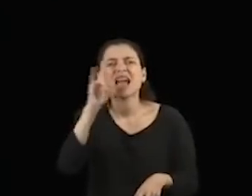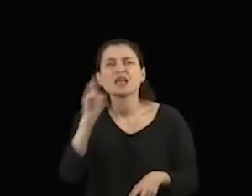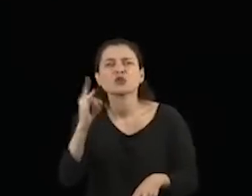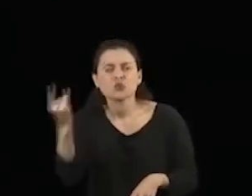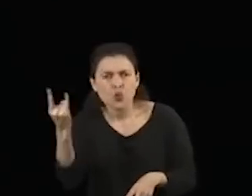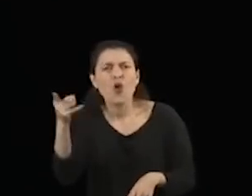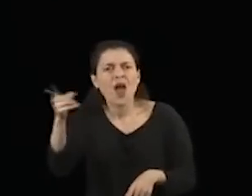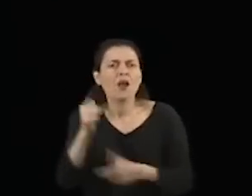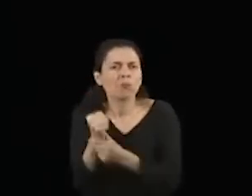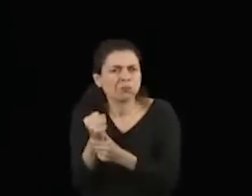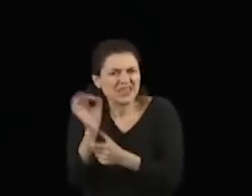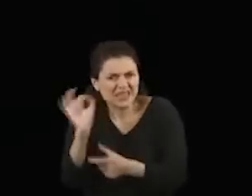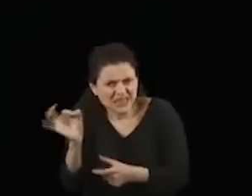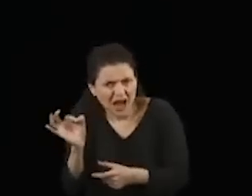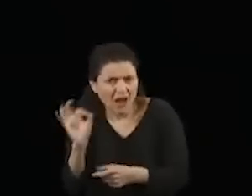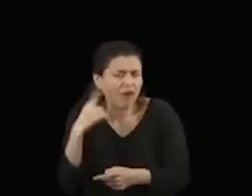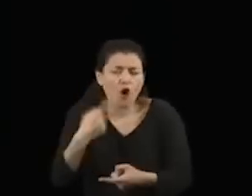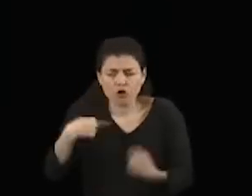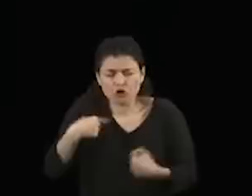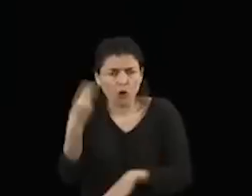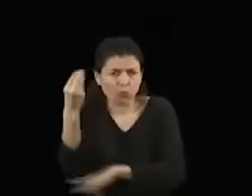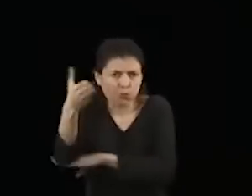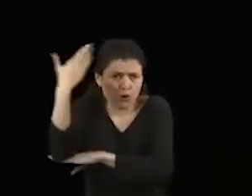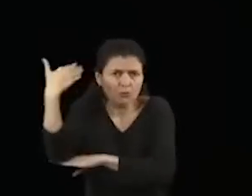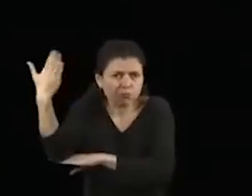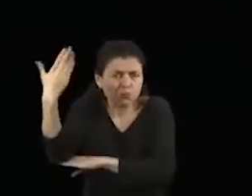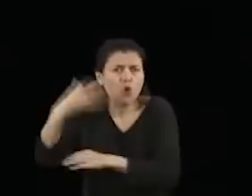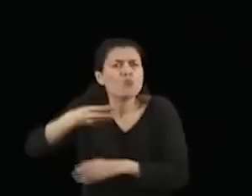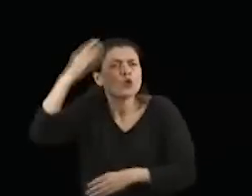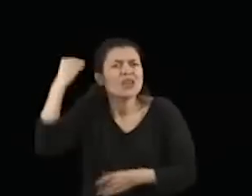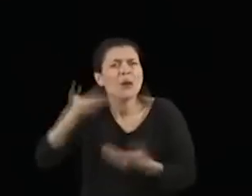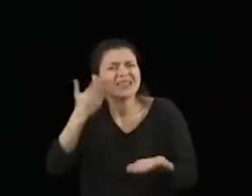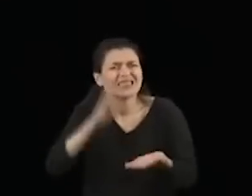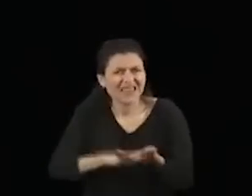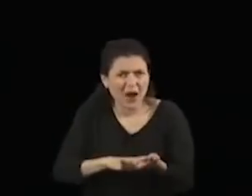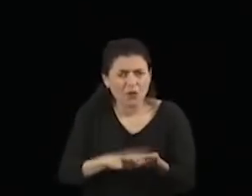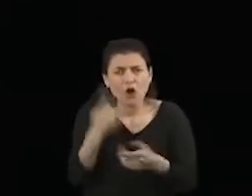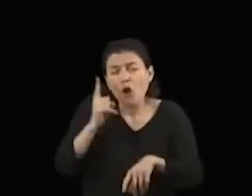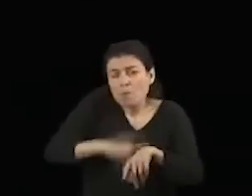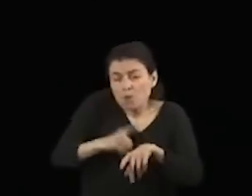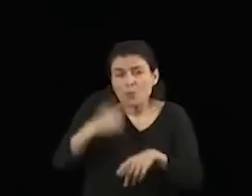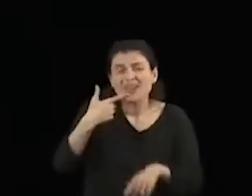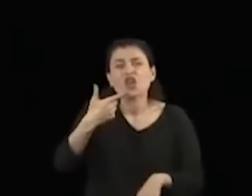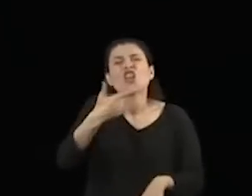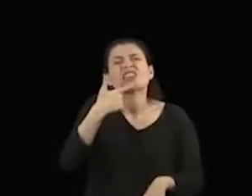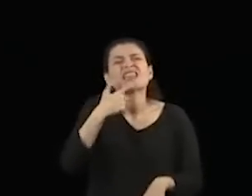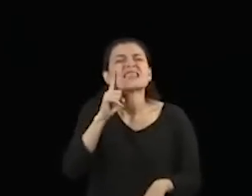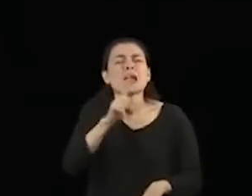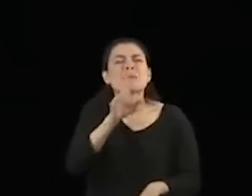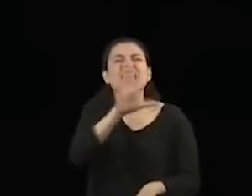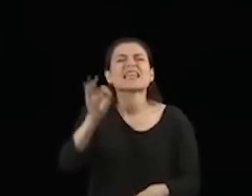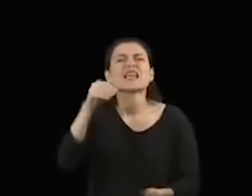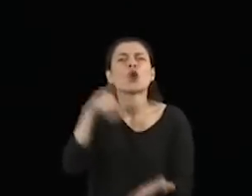en CICIP, digamos. Pero más allá de eso, en el medio compramos 17.500 millones de dólares.